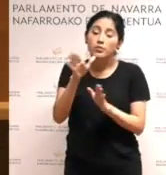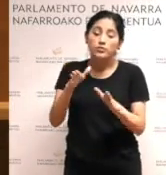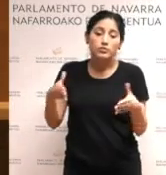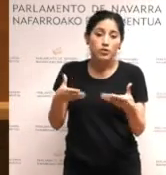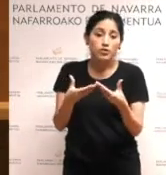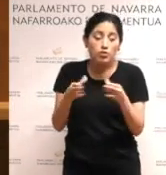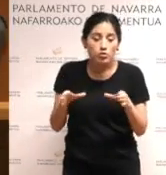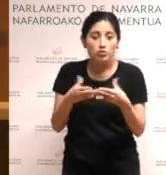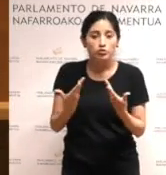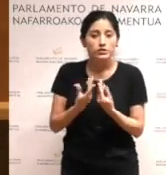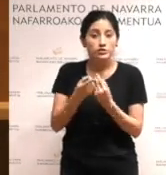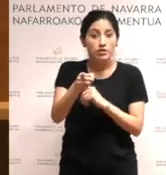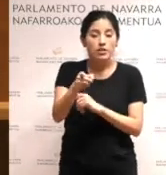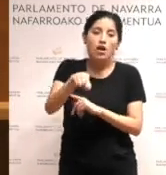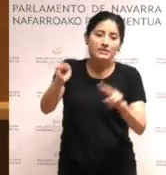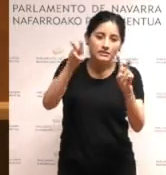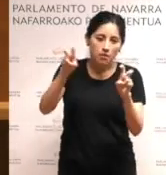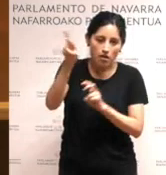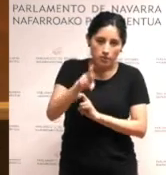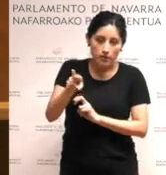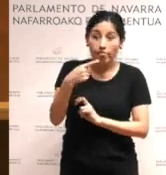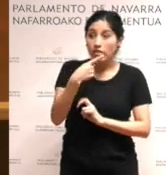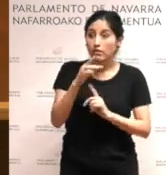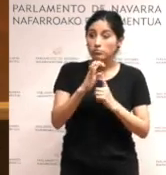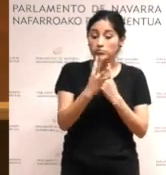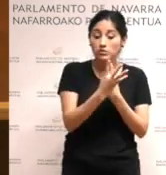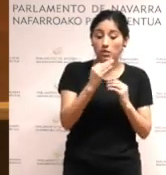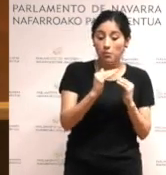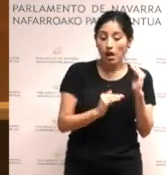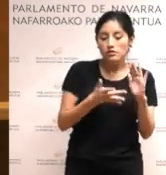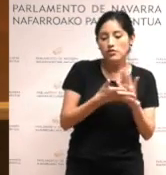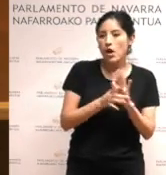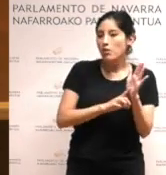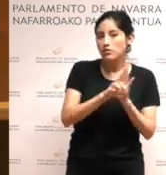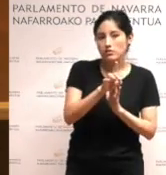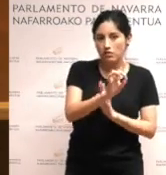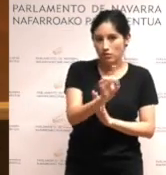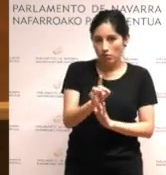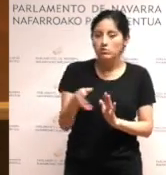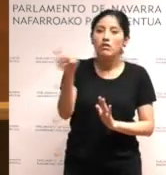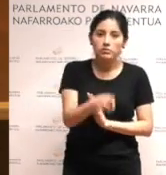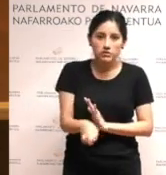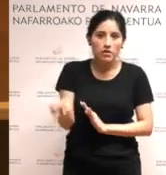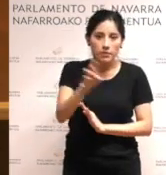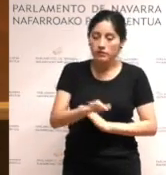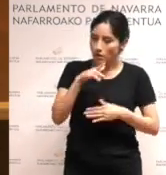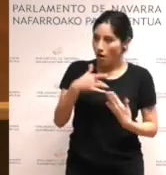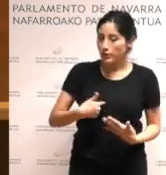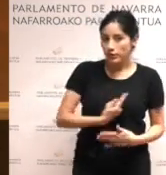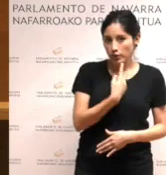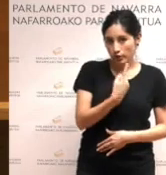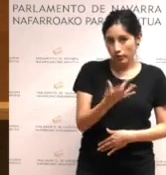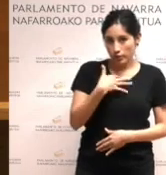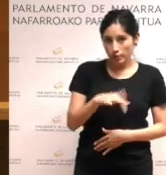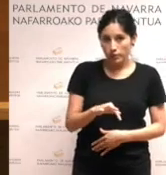sobre el asunto. Bajar las ratios no es progresista, repitió varias veces. Se lo digo aquí y se lo podré decir